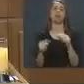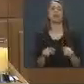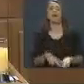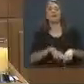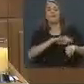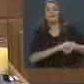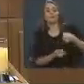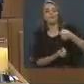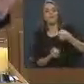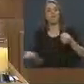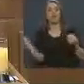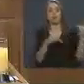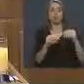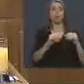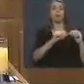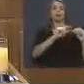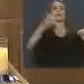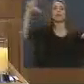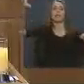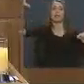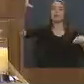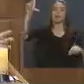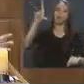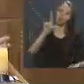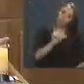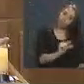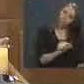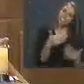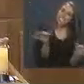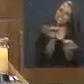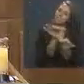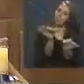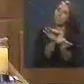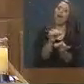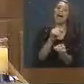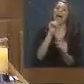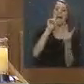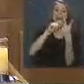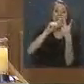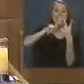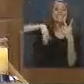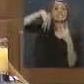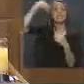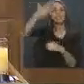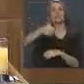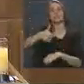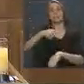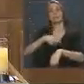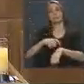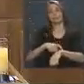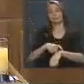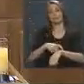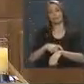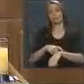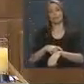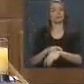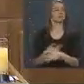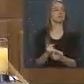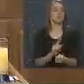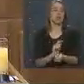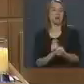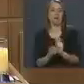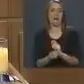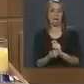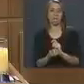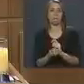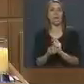se va a constituir, que va a ir decreciendo, todo lo que ya se ha explicado, creo que sería ese el momento más adecuado. O sea, no altera el sentido